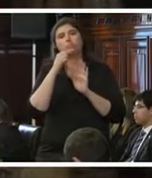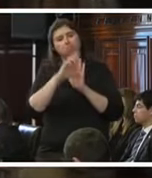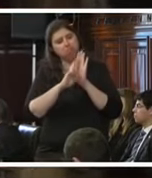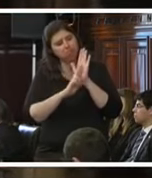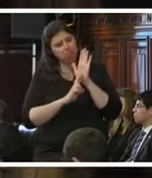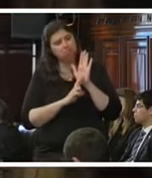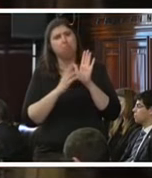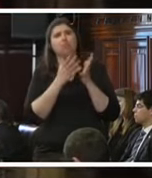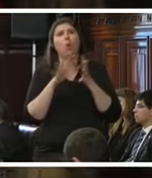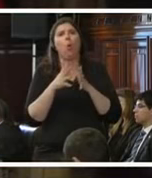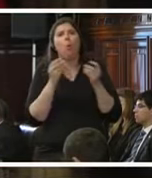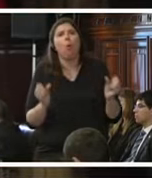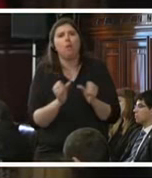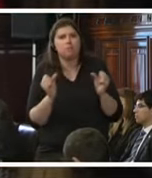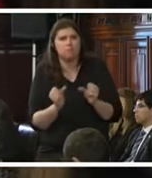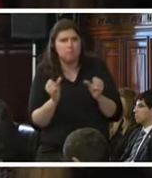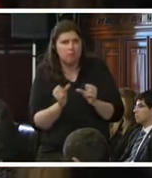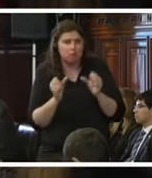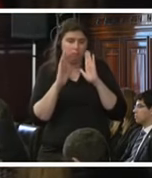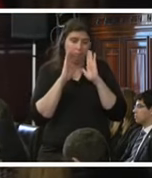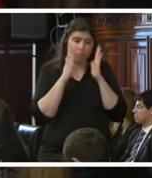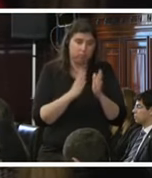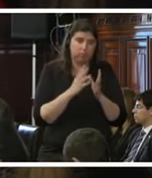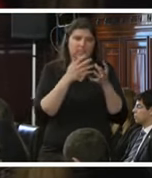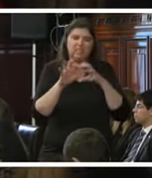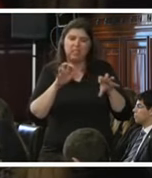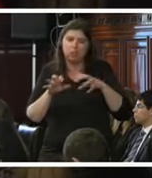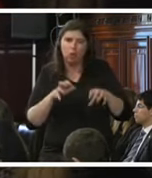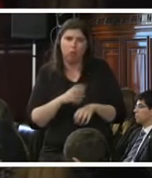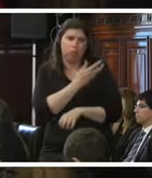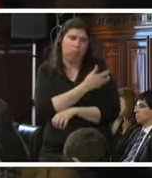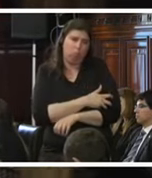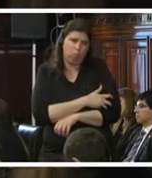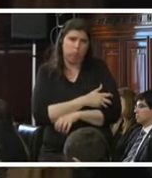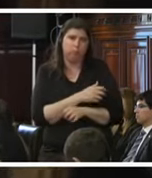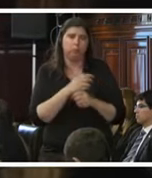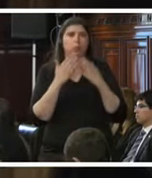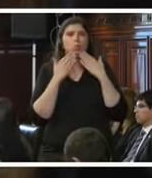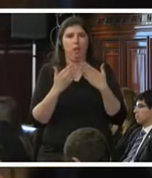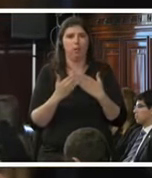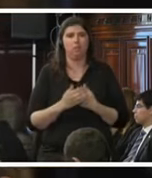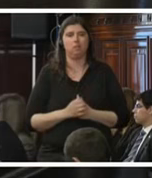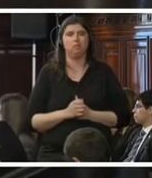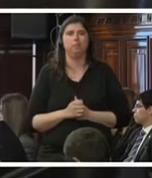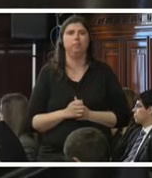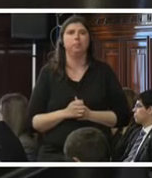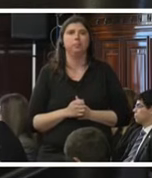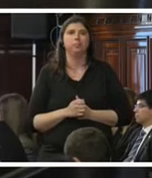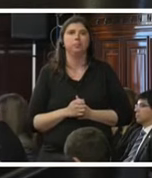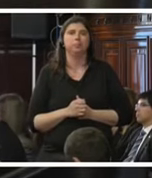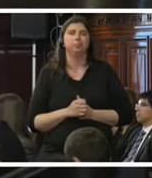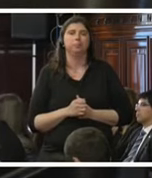cómo actuar con respecto a la atención a los sectores en situación de vulnerabilidad. Muchas gracias. Gracias,